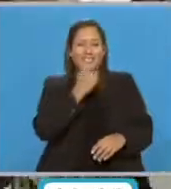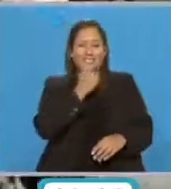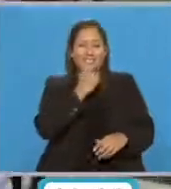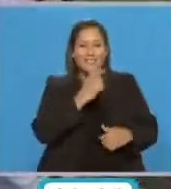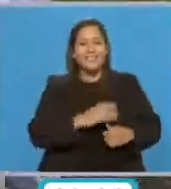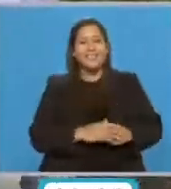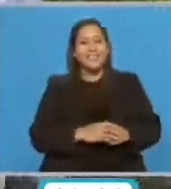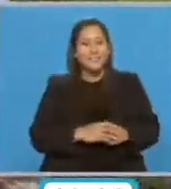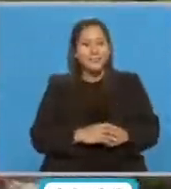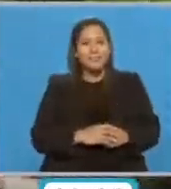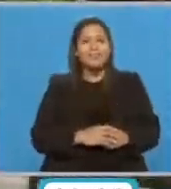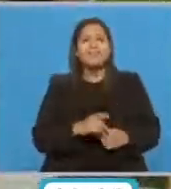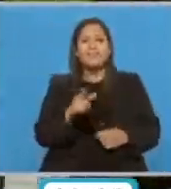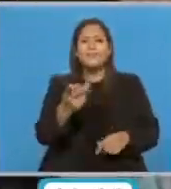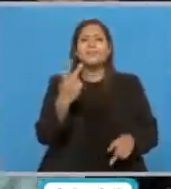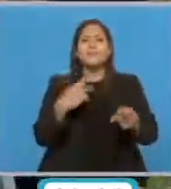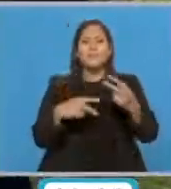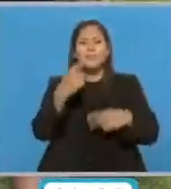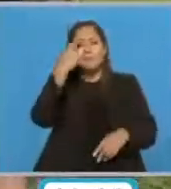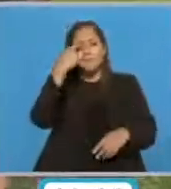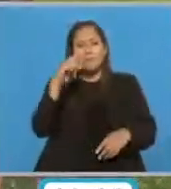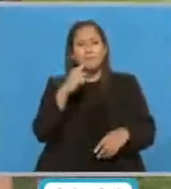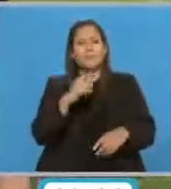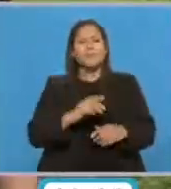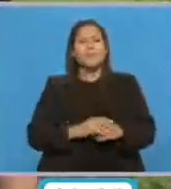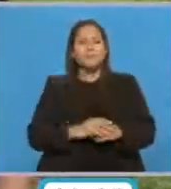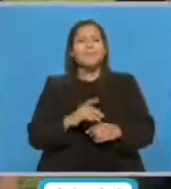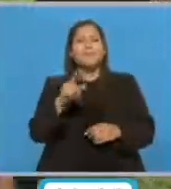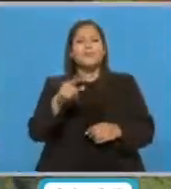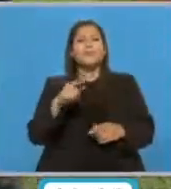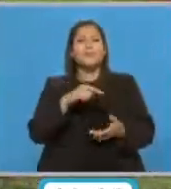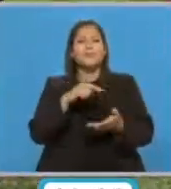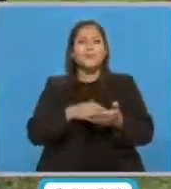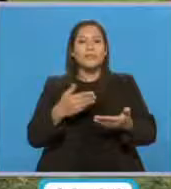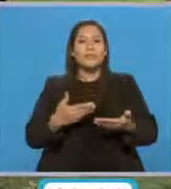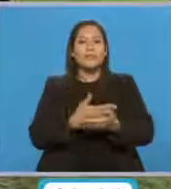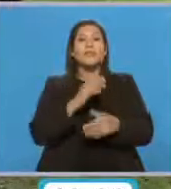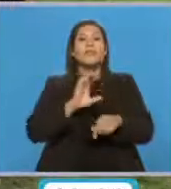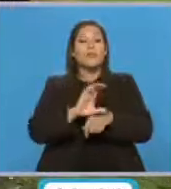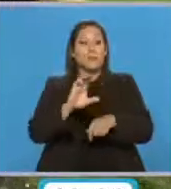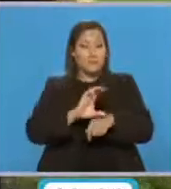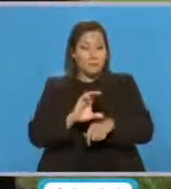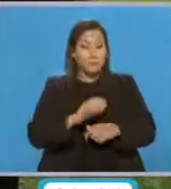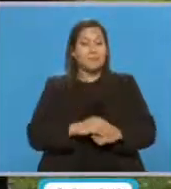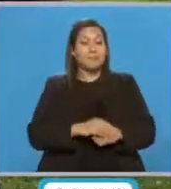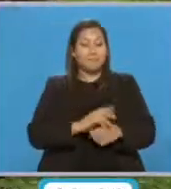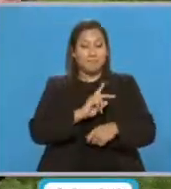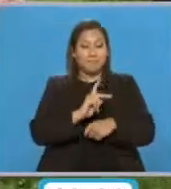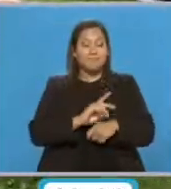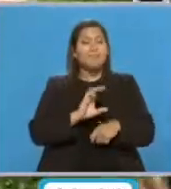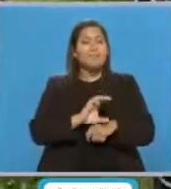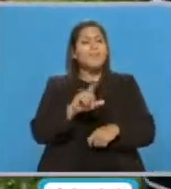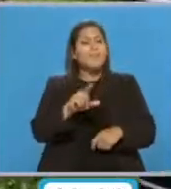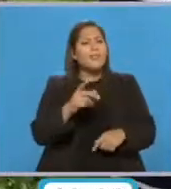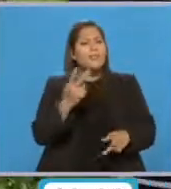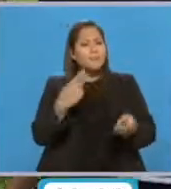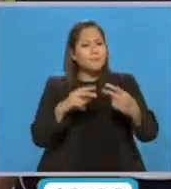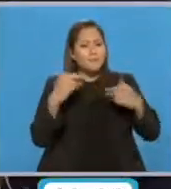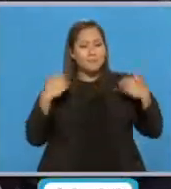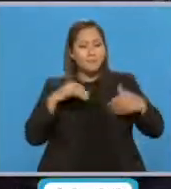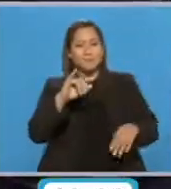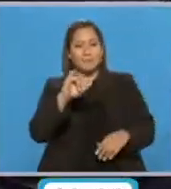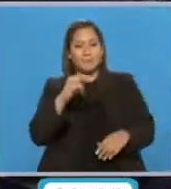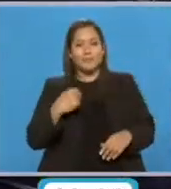Sale. ¿Qué anda haciendo por acá, señor? ¿De dónde es usted? Colombia. De Colombia. ¿Y ya anda en este paseo?